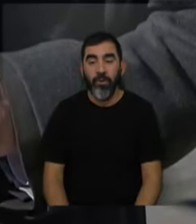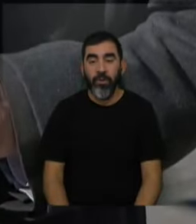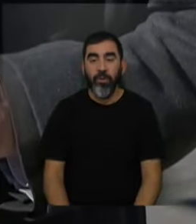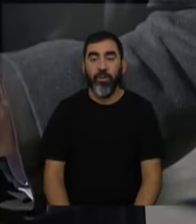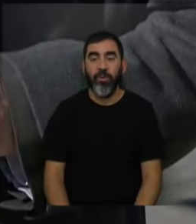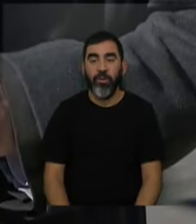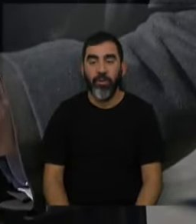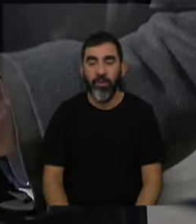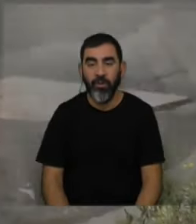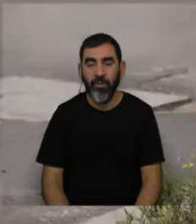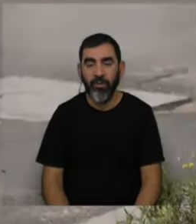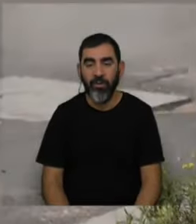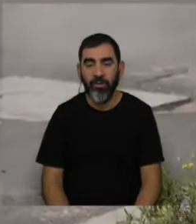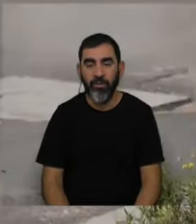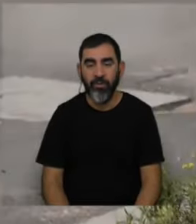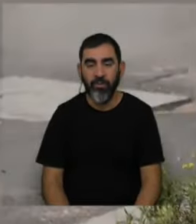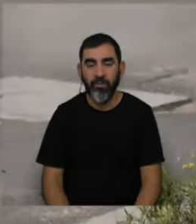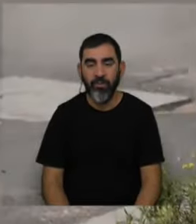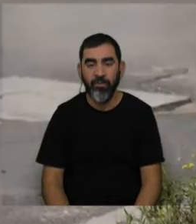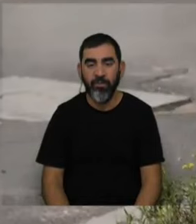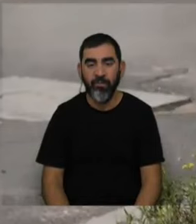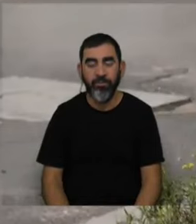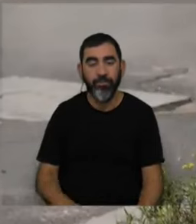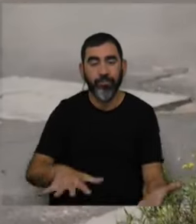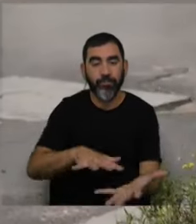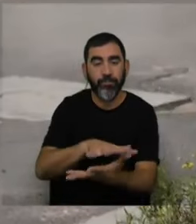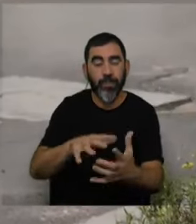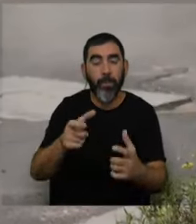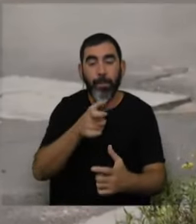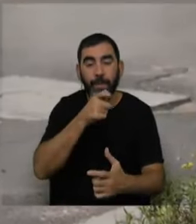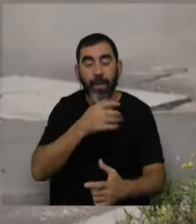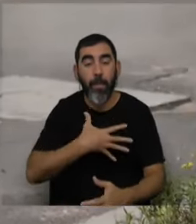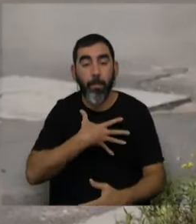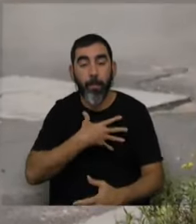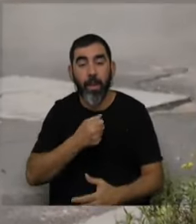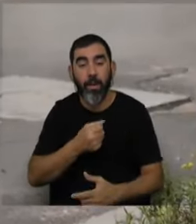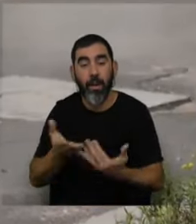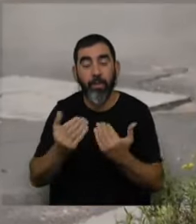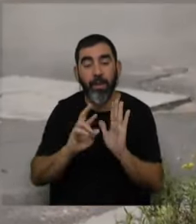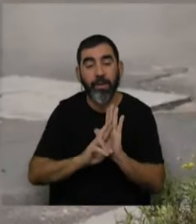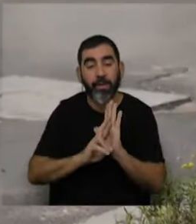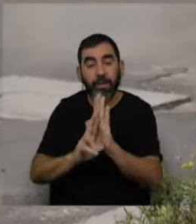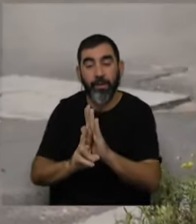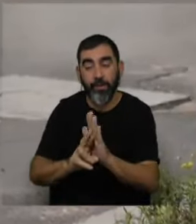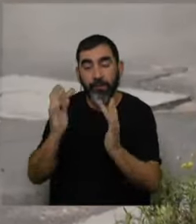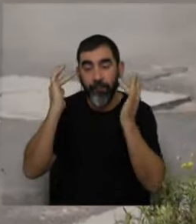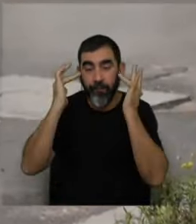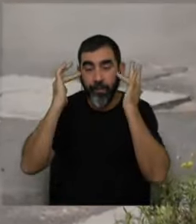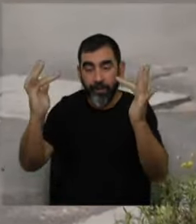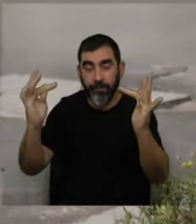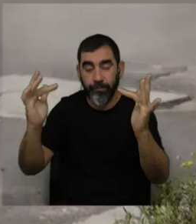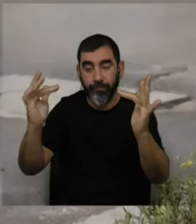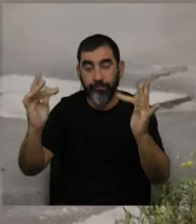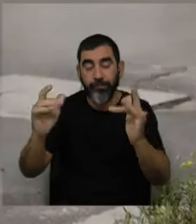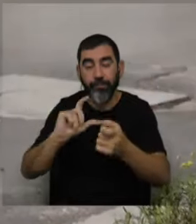adelante qué tal rosina Así es estamos en la zona de Piedras Blancas vamos a hablar con una referente la de educación de